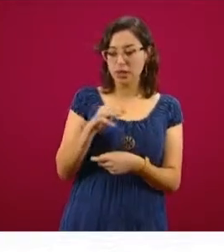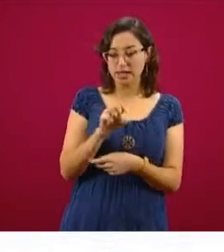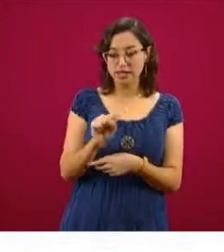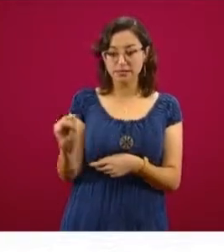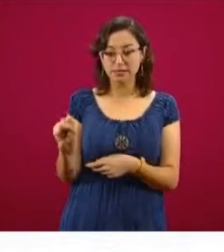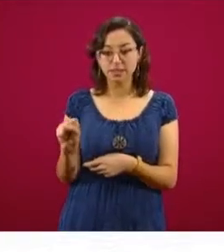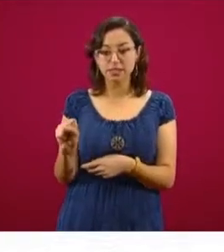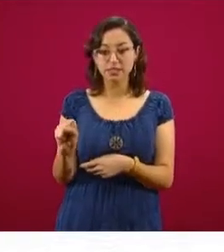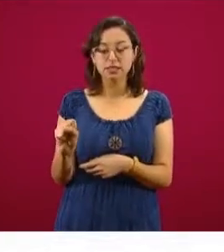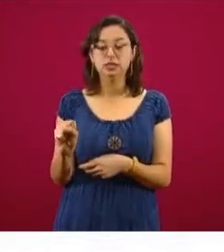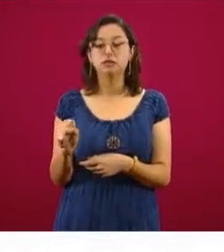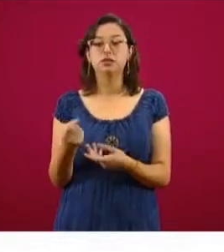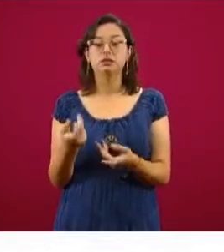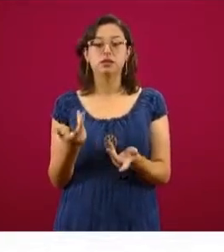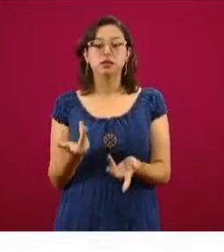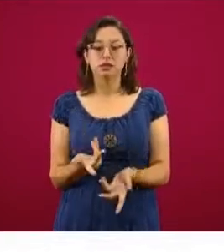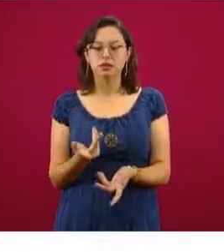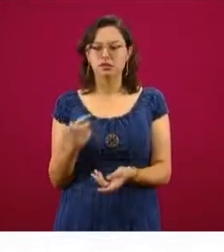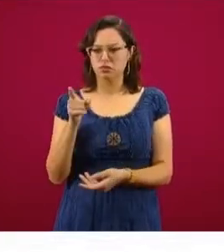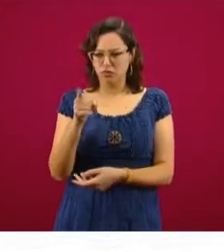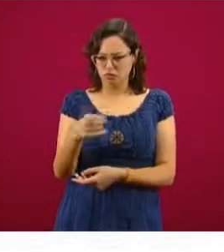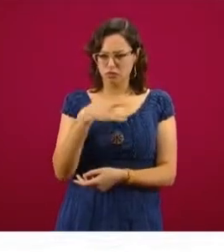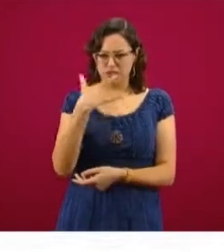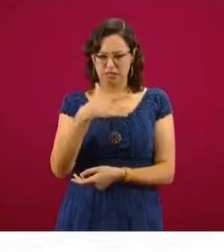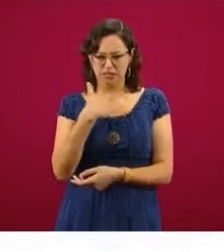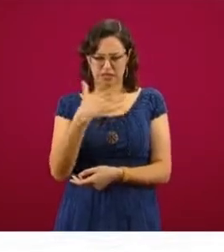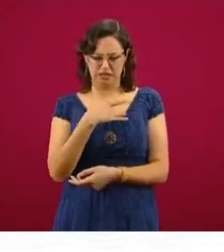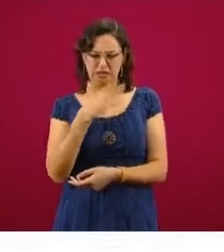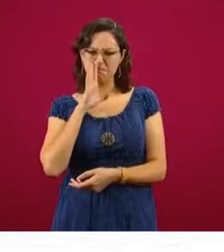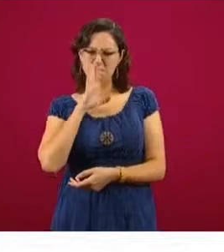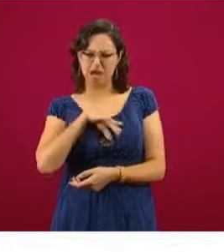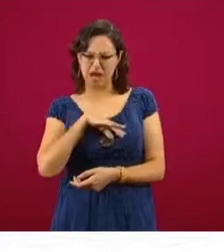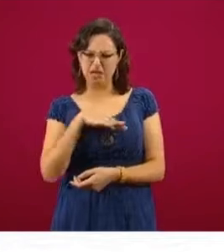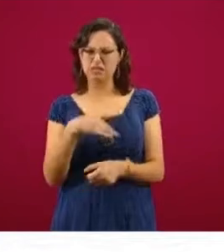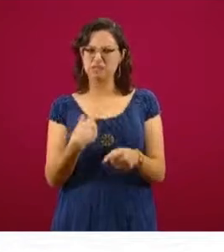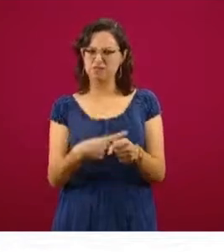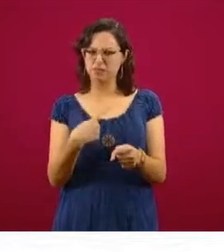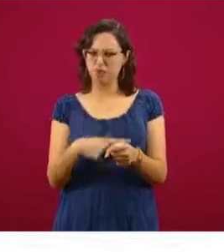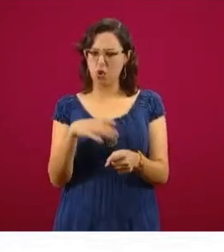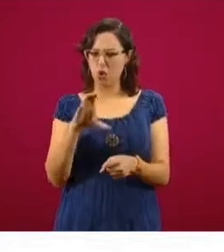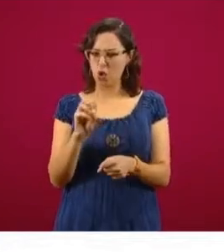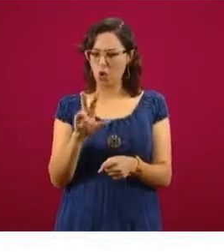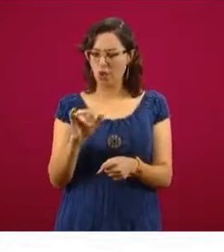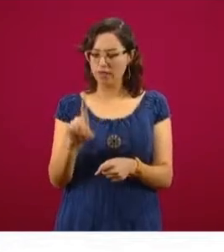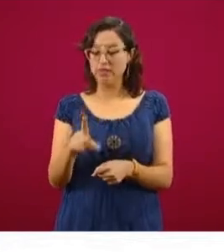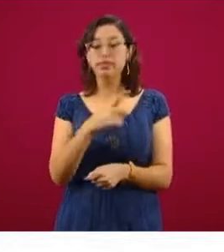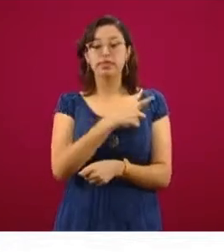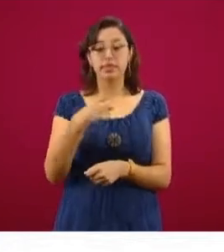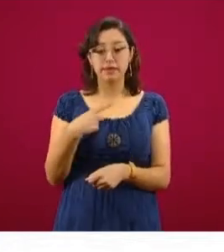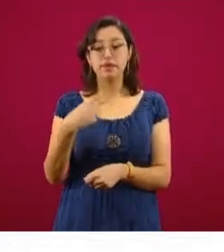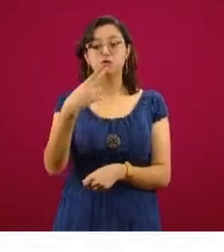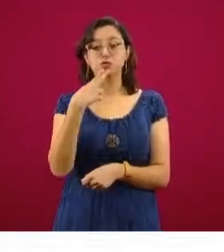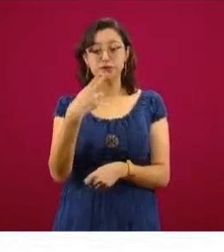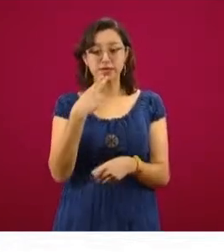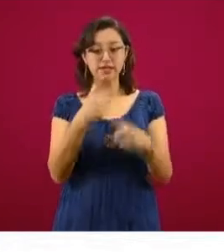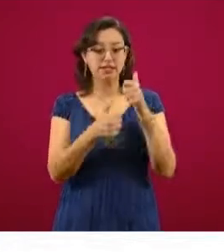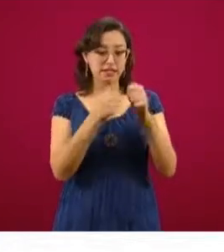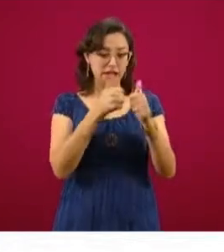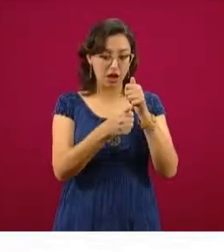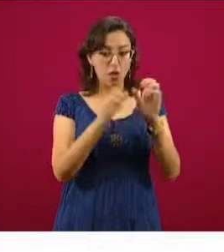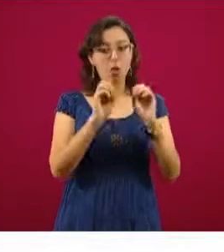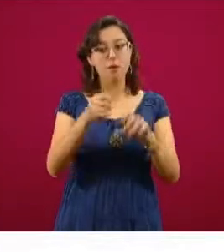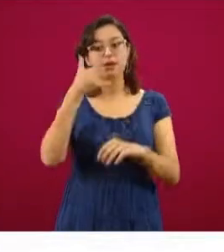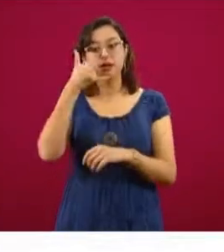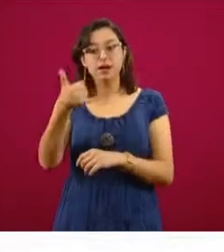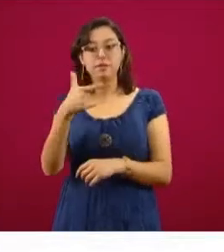mejor que se puede hacer si se tiene síntomas de COVID-19 es utilizar este sistema o hablar directamente a